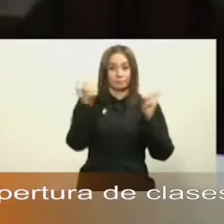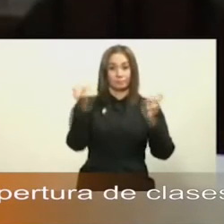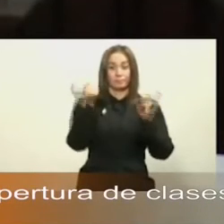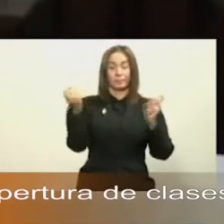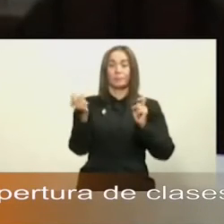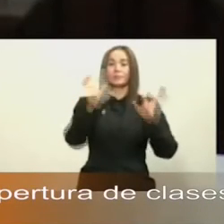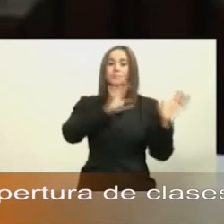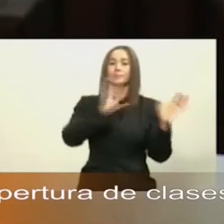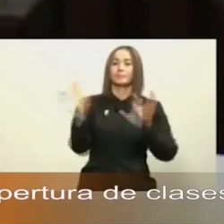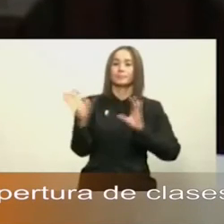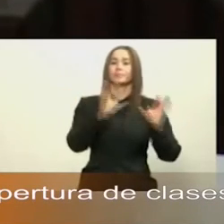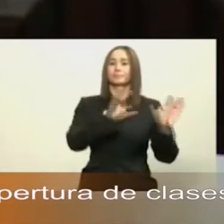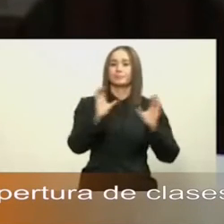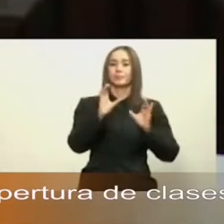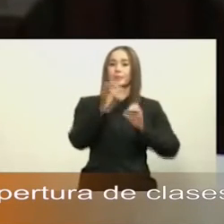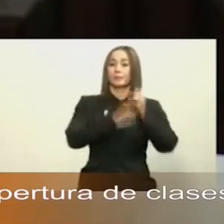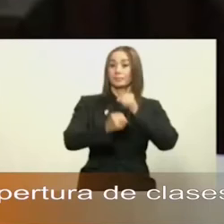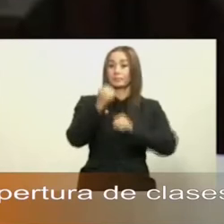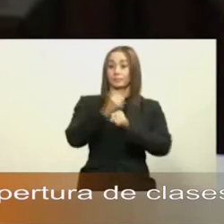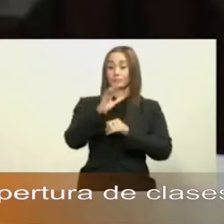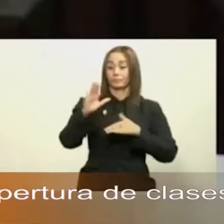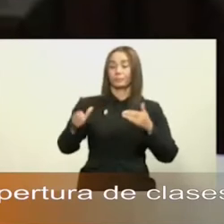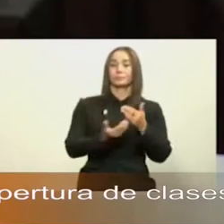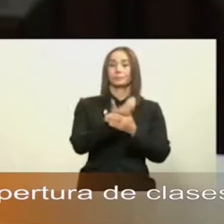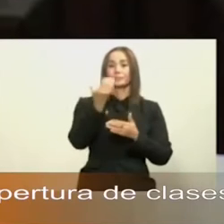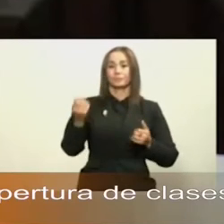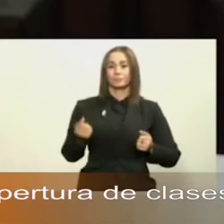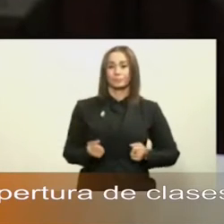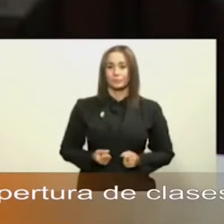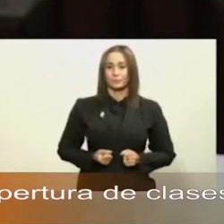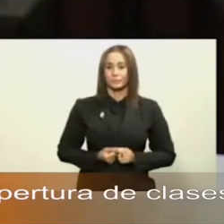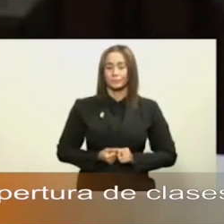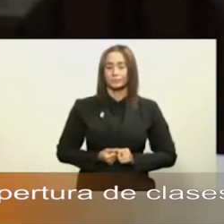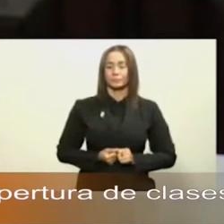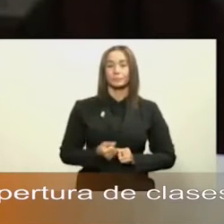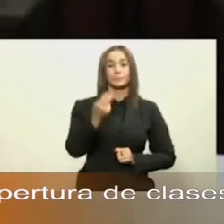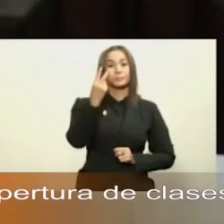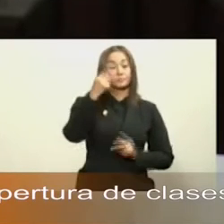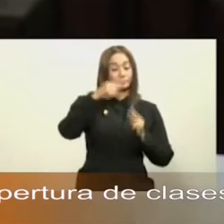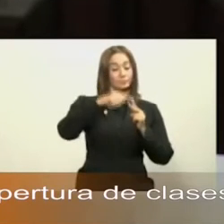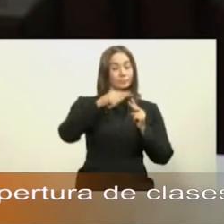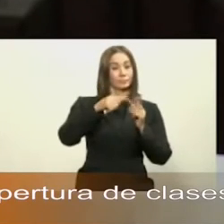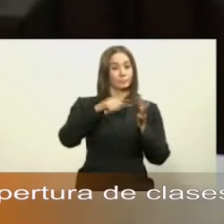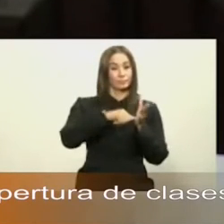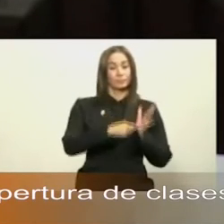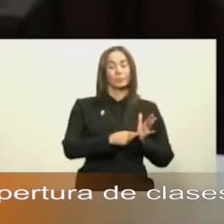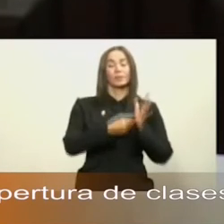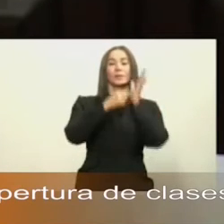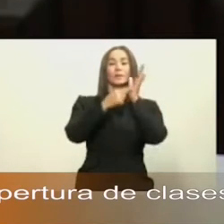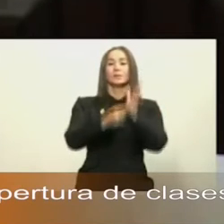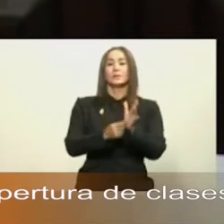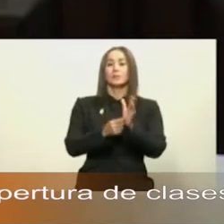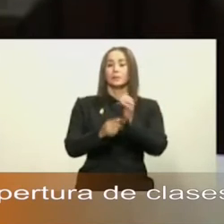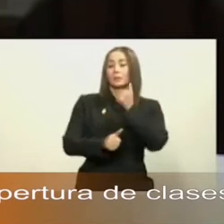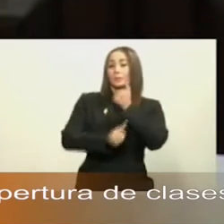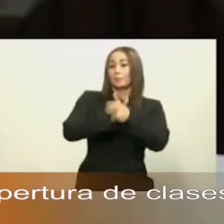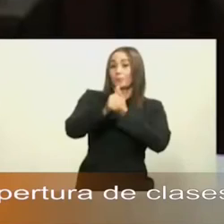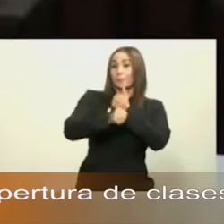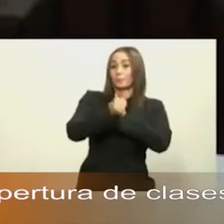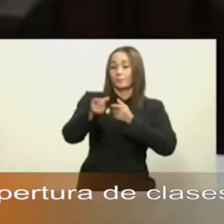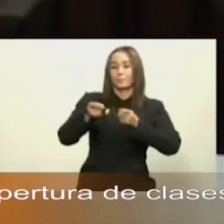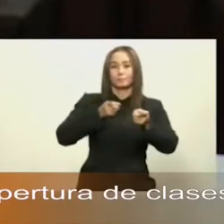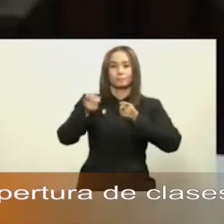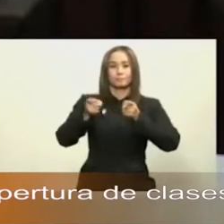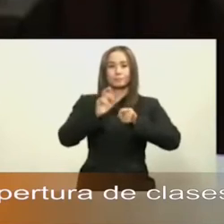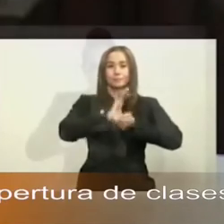Salud, Raquel Peña, afirmó ayer, miércoles, que ese organismo ha recomendado la apertura de las clases en todos